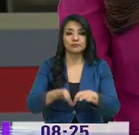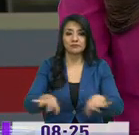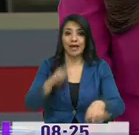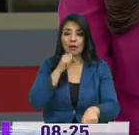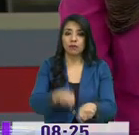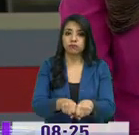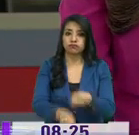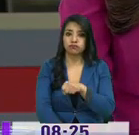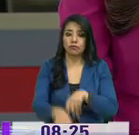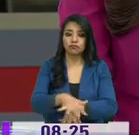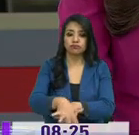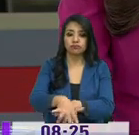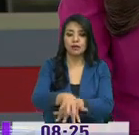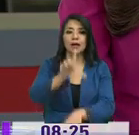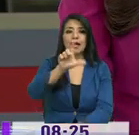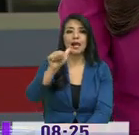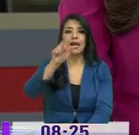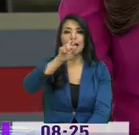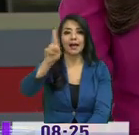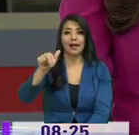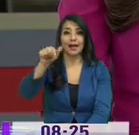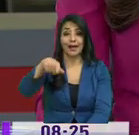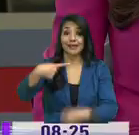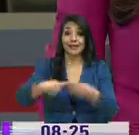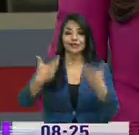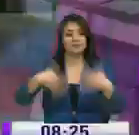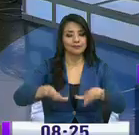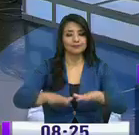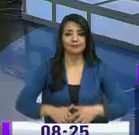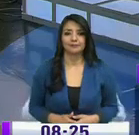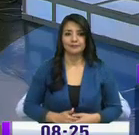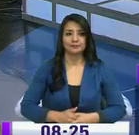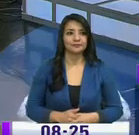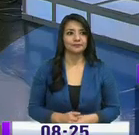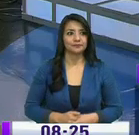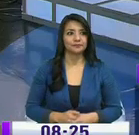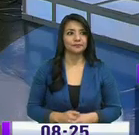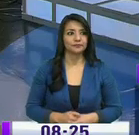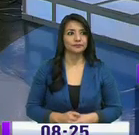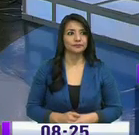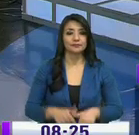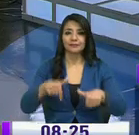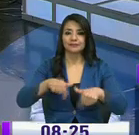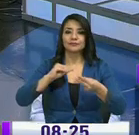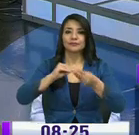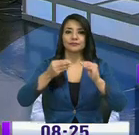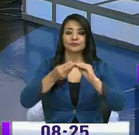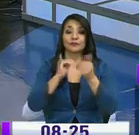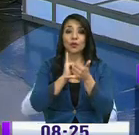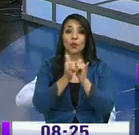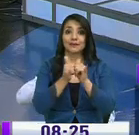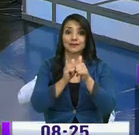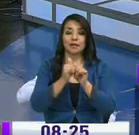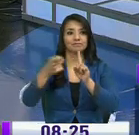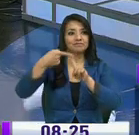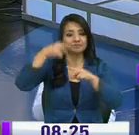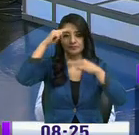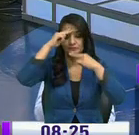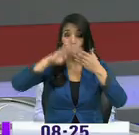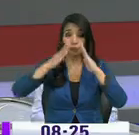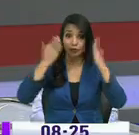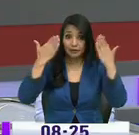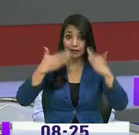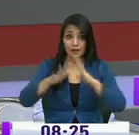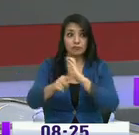agua en la calle Manuel Arrea, en el centro norte de Quito. Fue a través de los números de WhatsApp de este, su primer noticiero de la